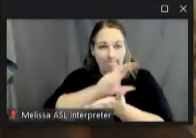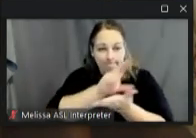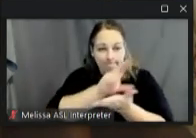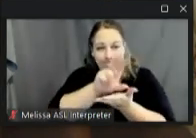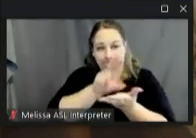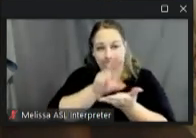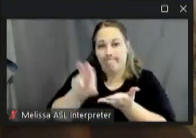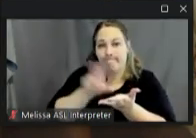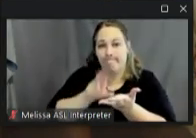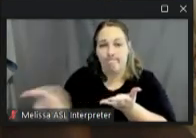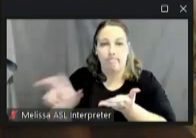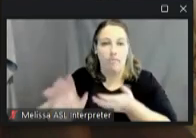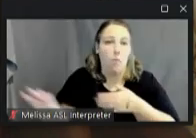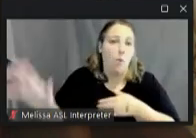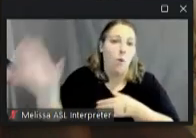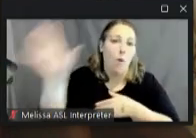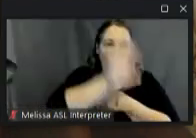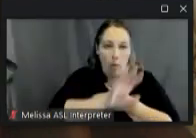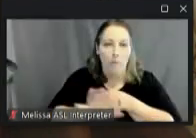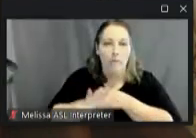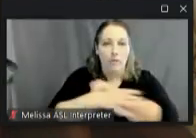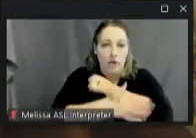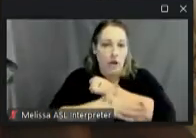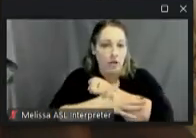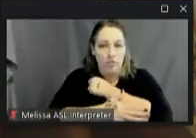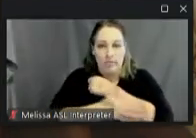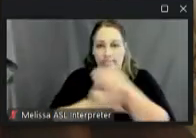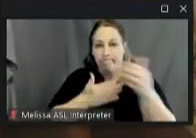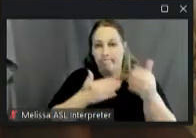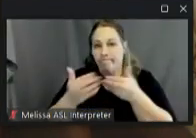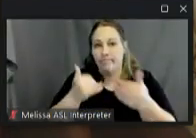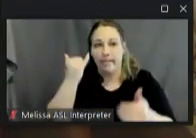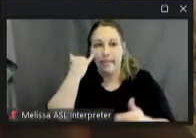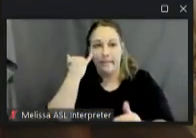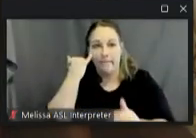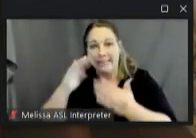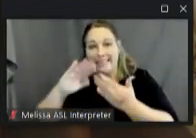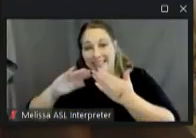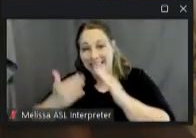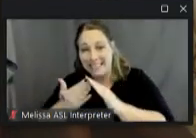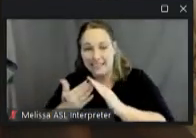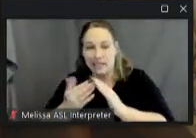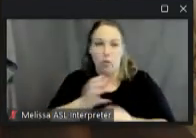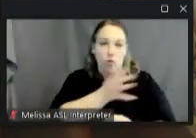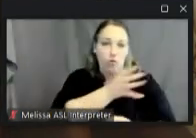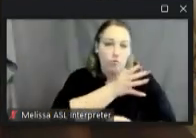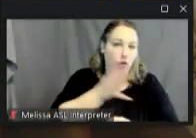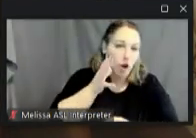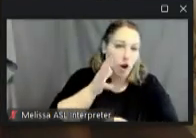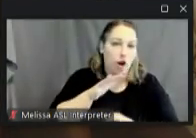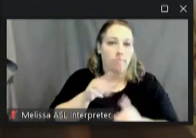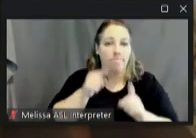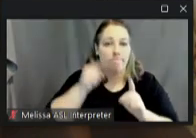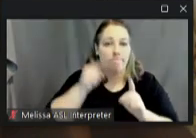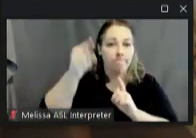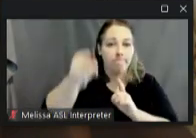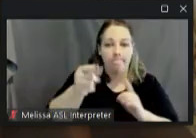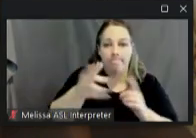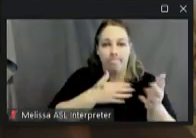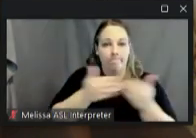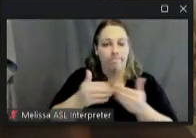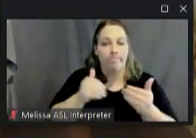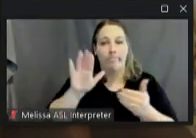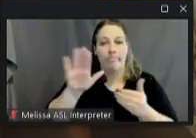siempre el acceso de la salud y los derechos sexuales y reproductivos de las niñas y mujeres